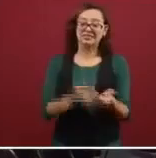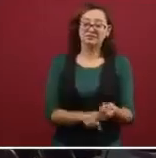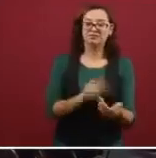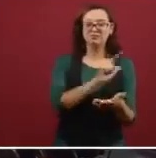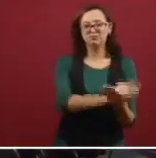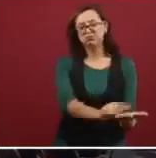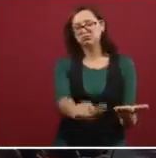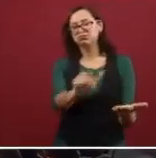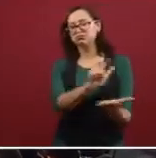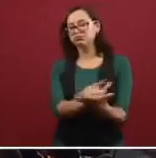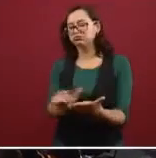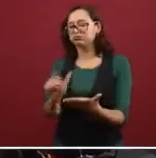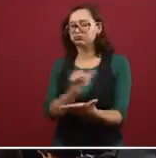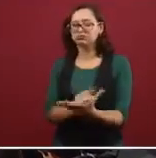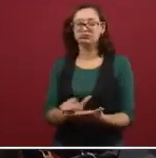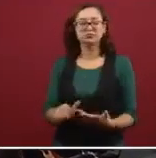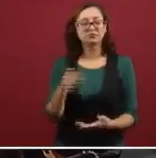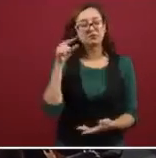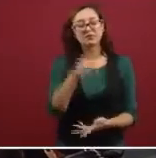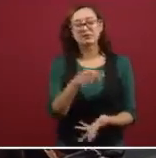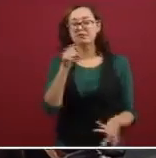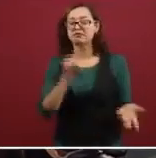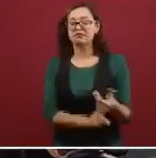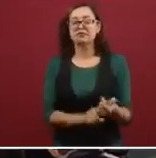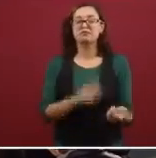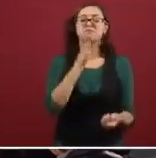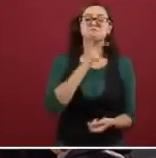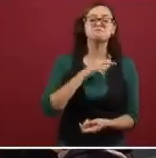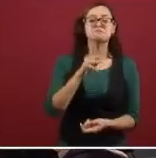que era de las empresas más